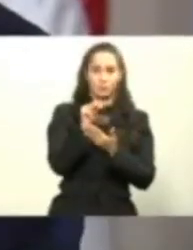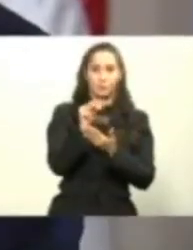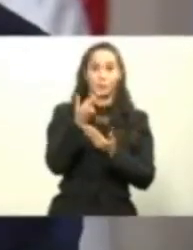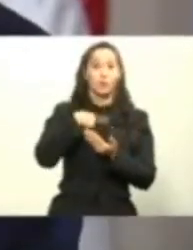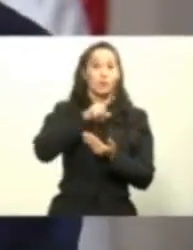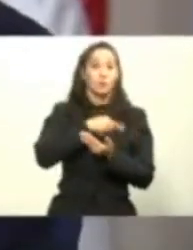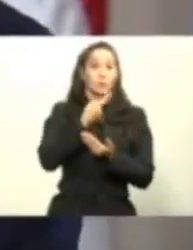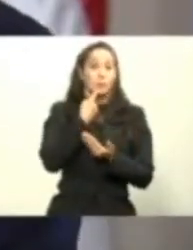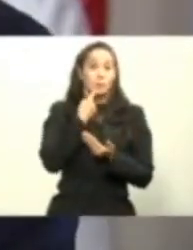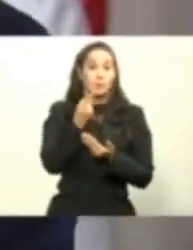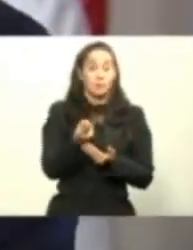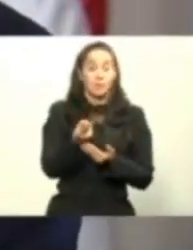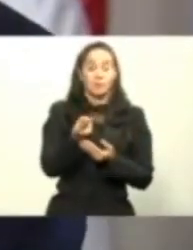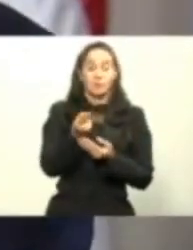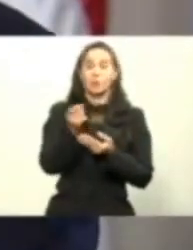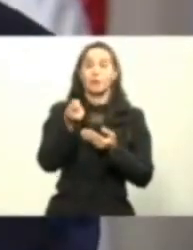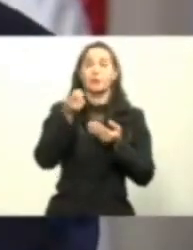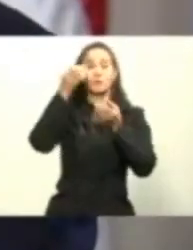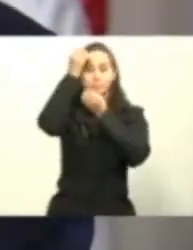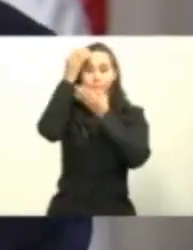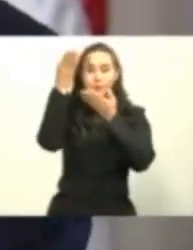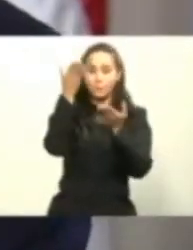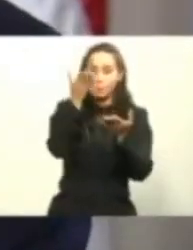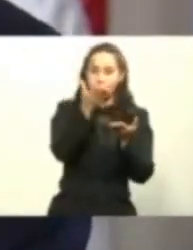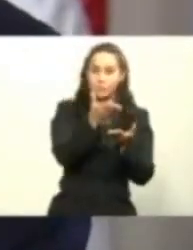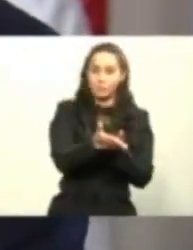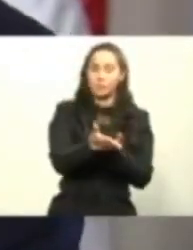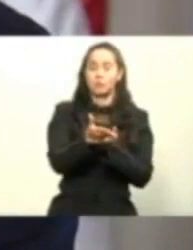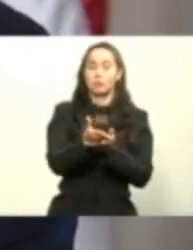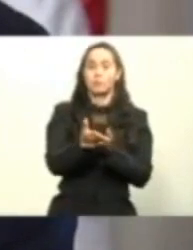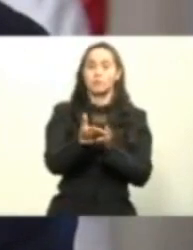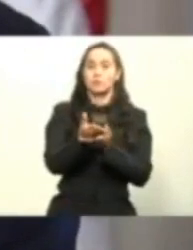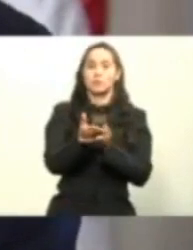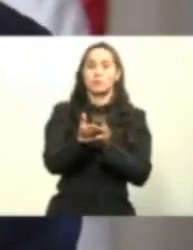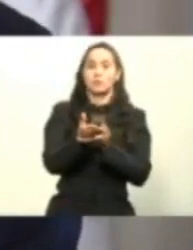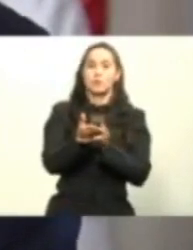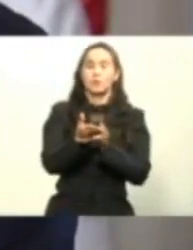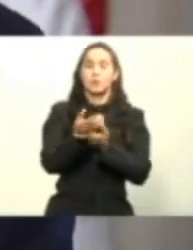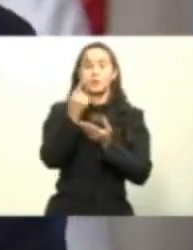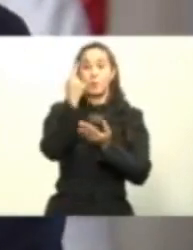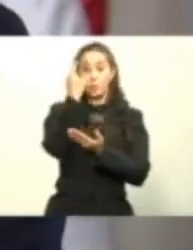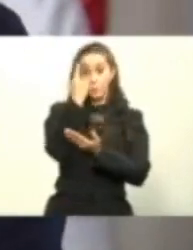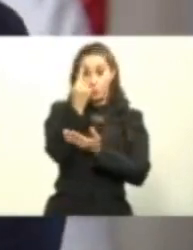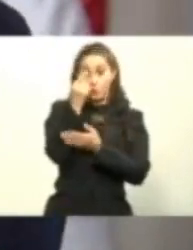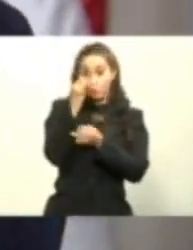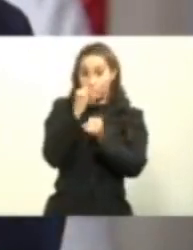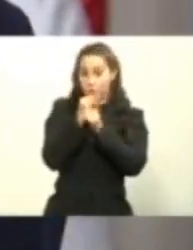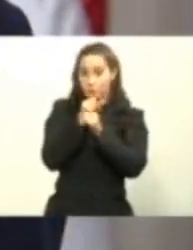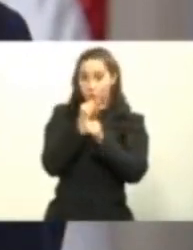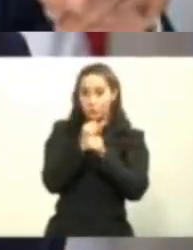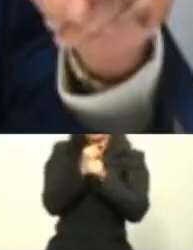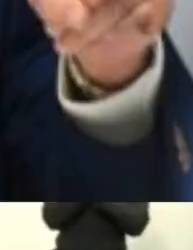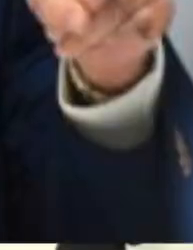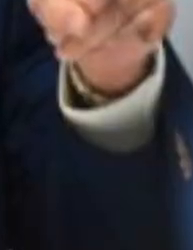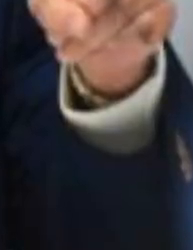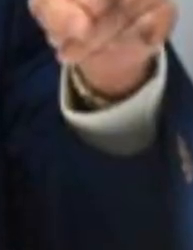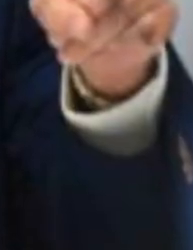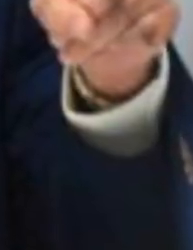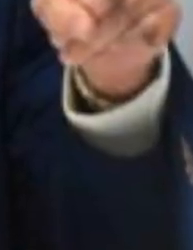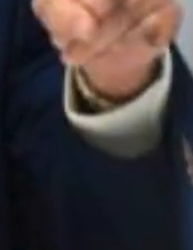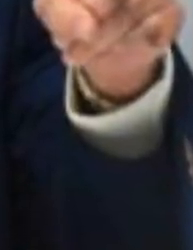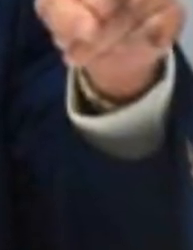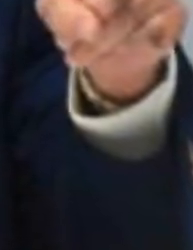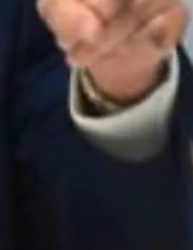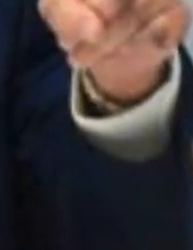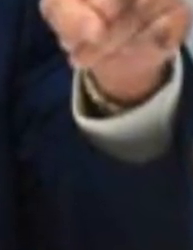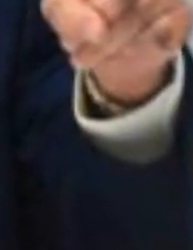de dicha organización política. Abinader aseguró que no hay rango que puede estar por encima de la ley